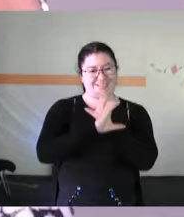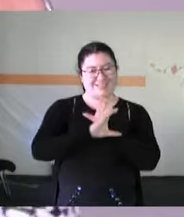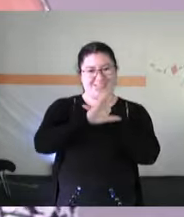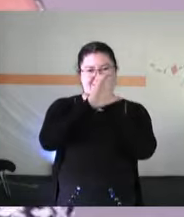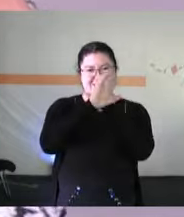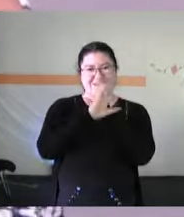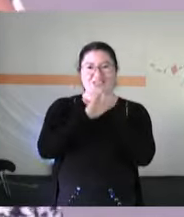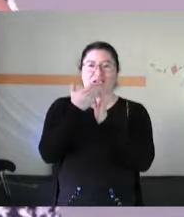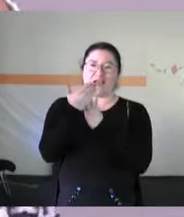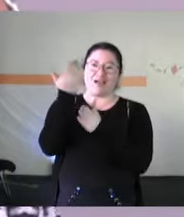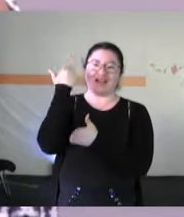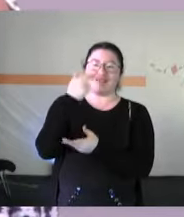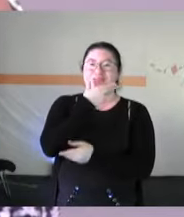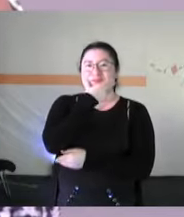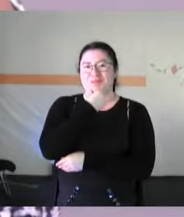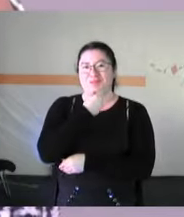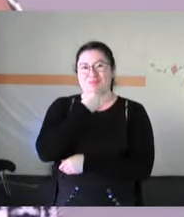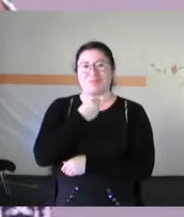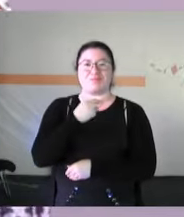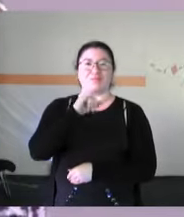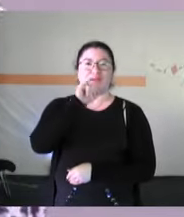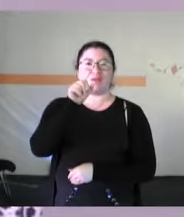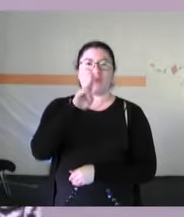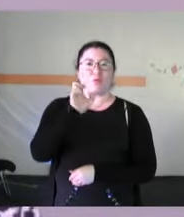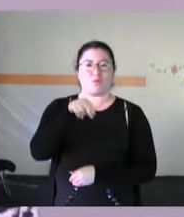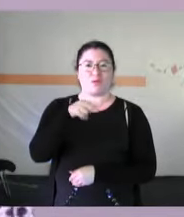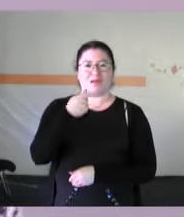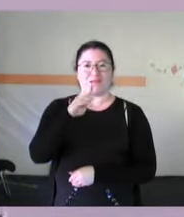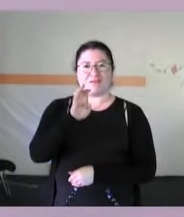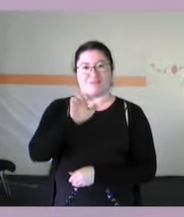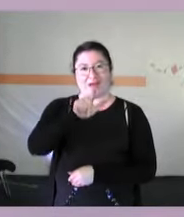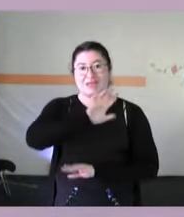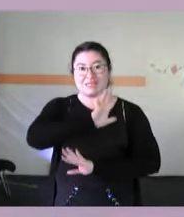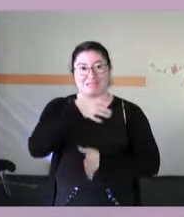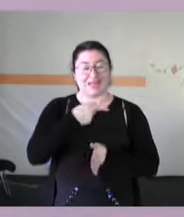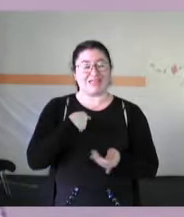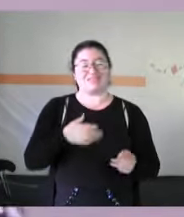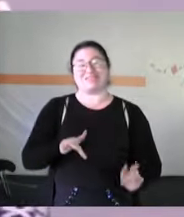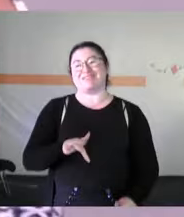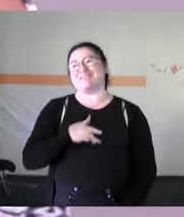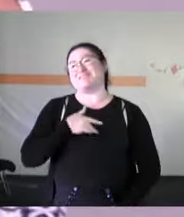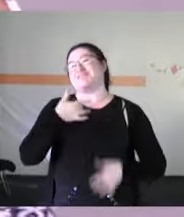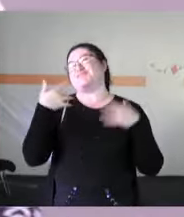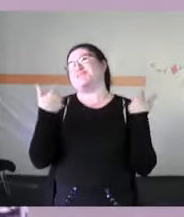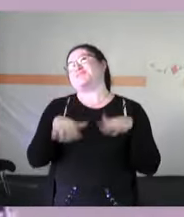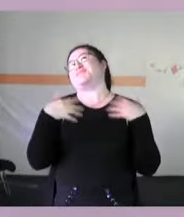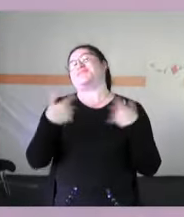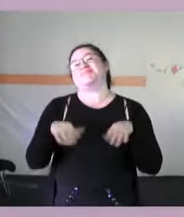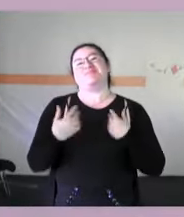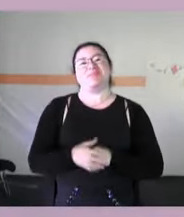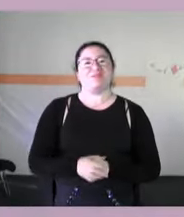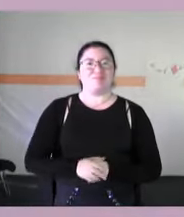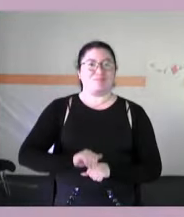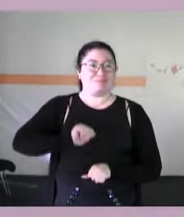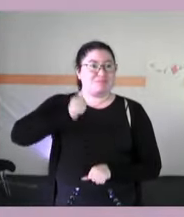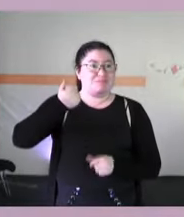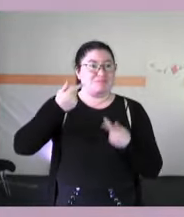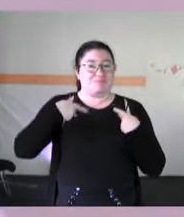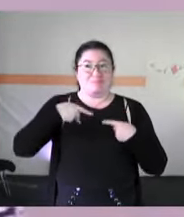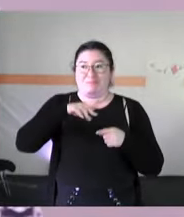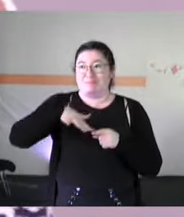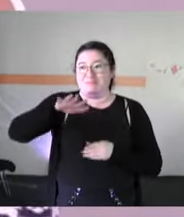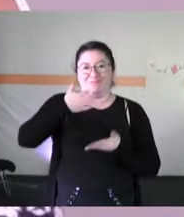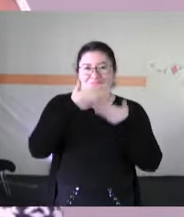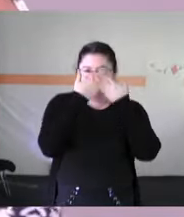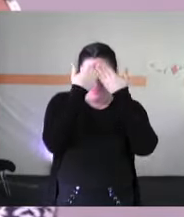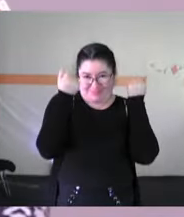y con lo cual ya, o sea, no me importa nada más, básicamente. No sé qué más hay aquí alrededor, solo sé